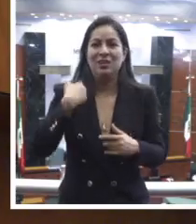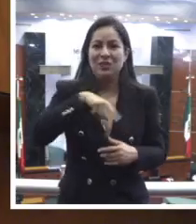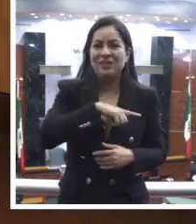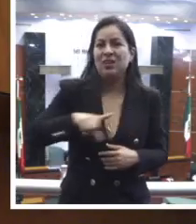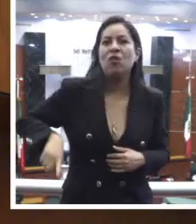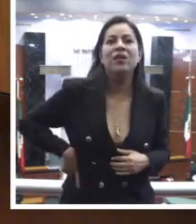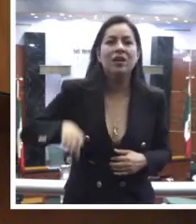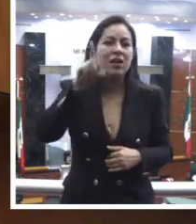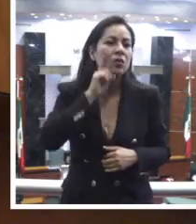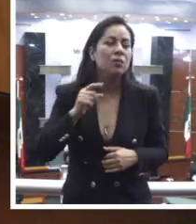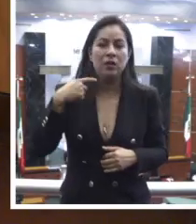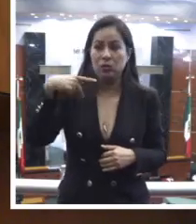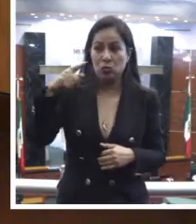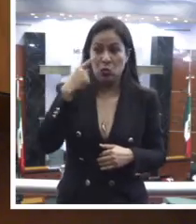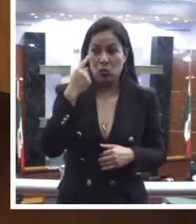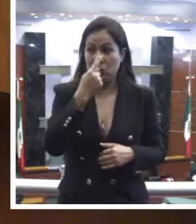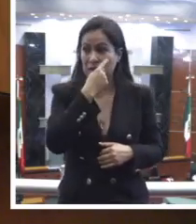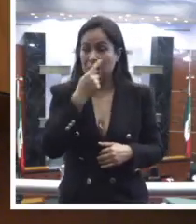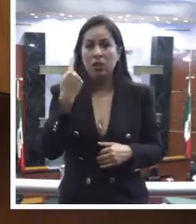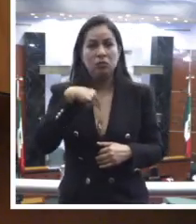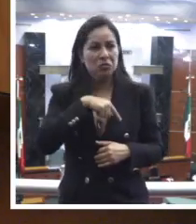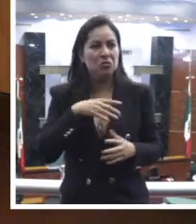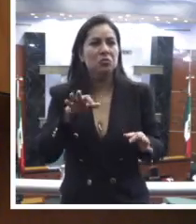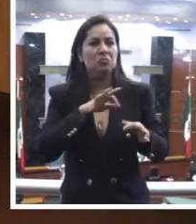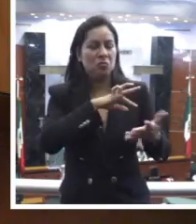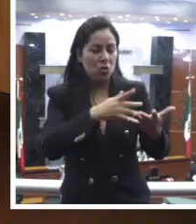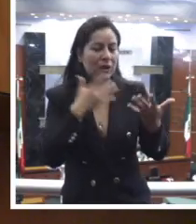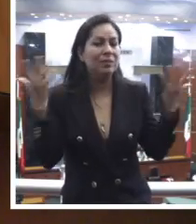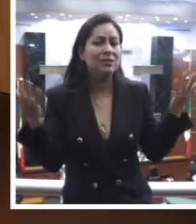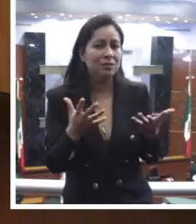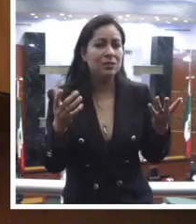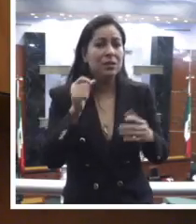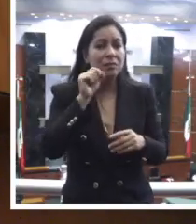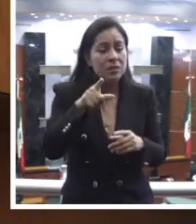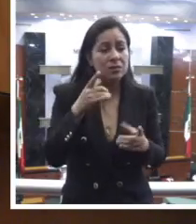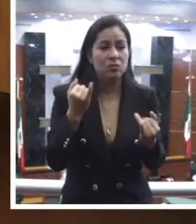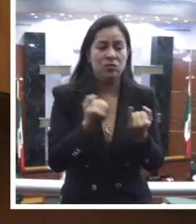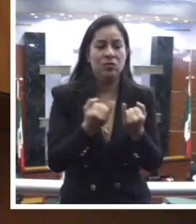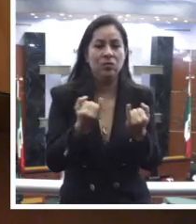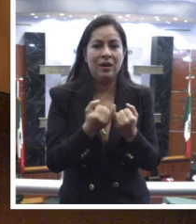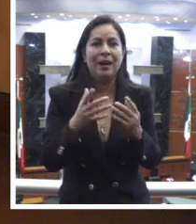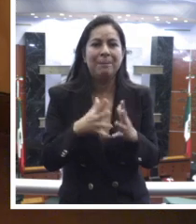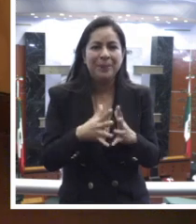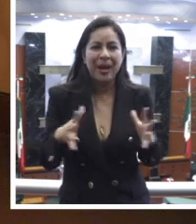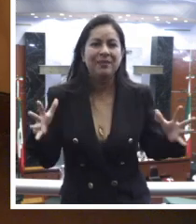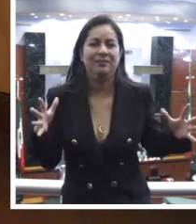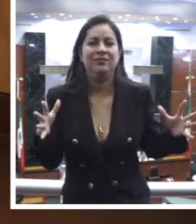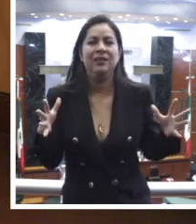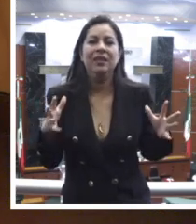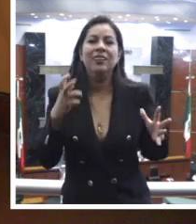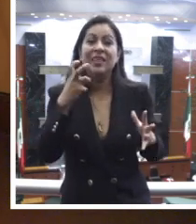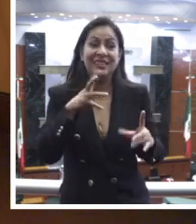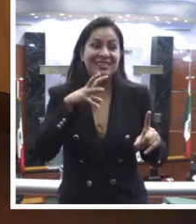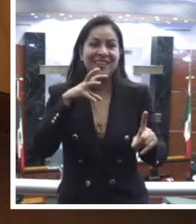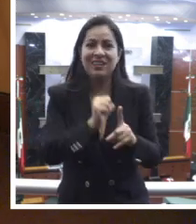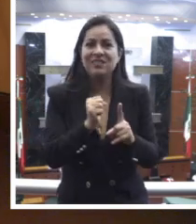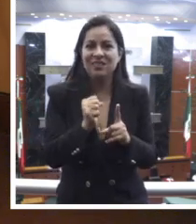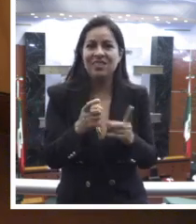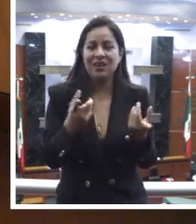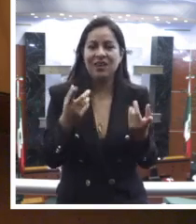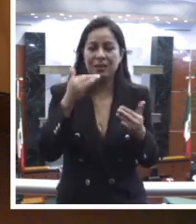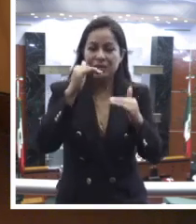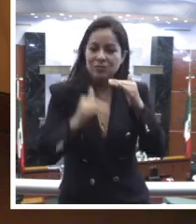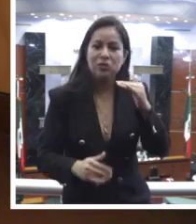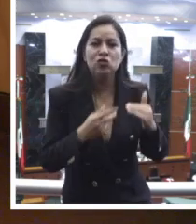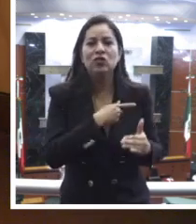gobernadora, porque bajo su visión hemos generado estos programas y parte, gran parte de este logro de disminución de la